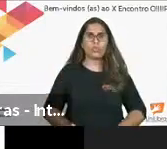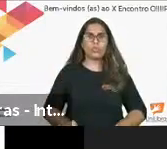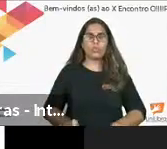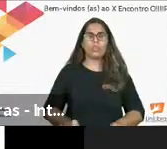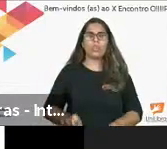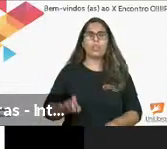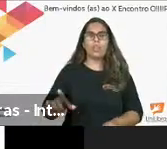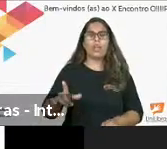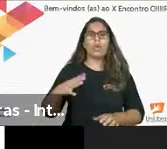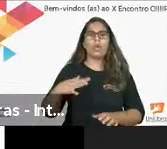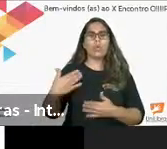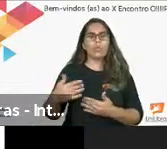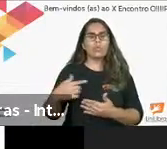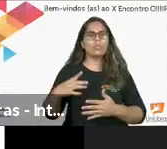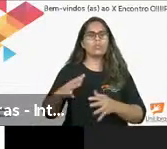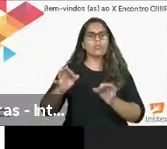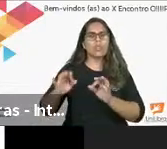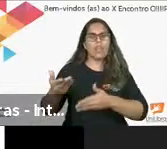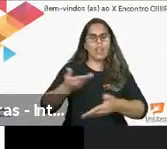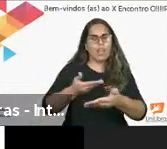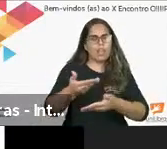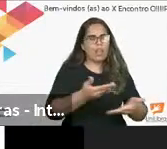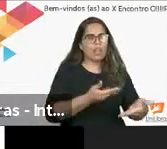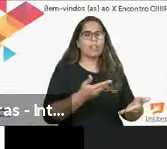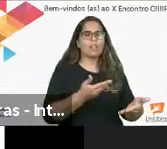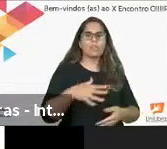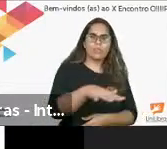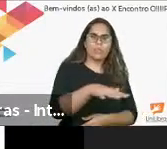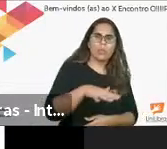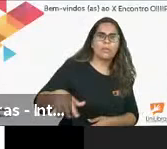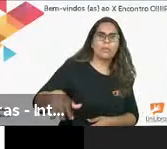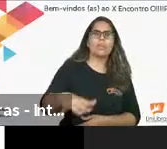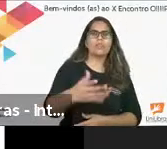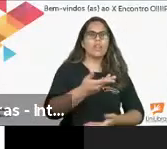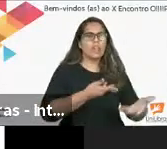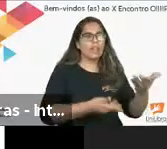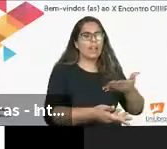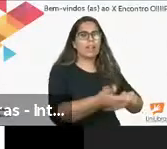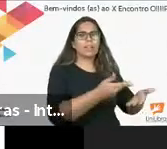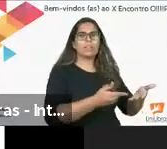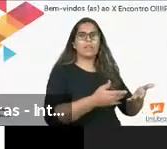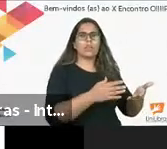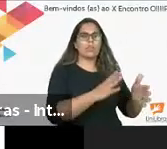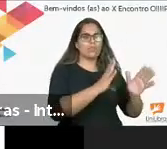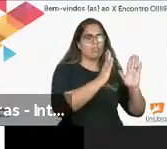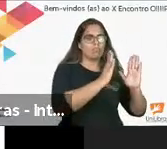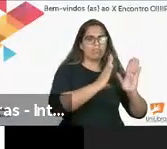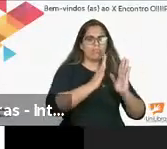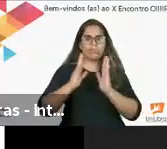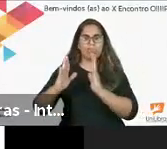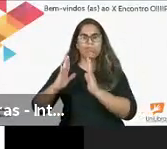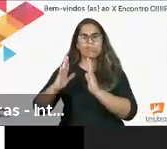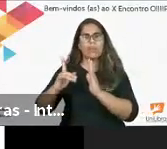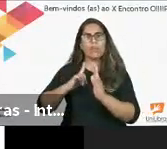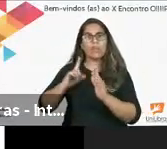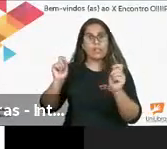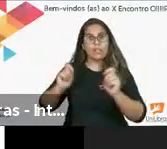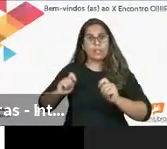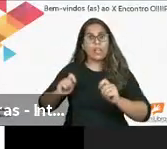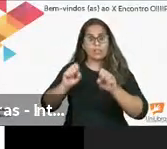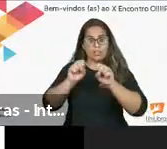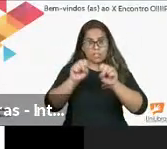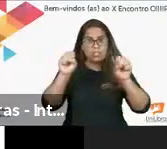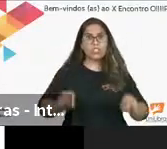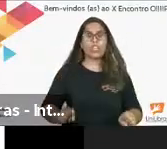ámbito de conducta, su relación con el medio y la relación entre ellos se ha transformado del mismo modo que su sistema nervioso,